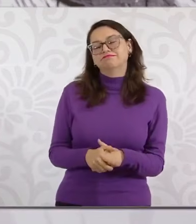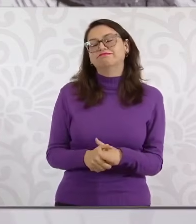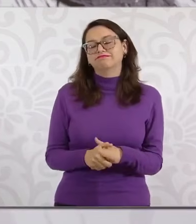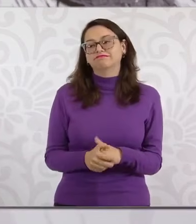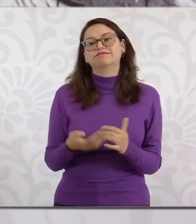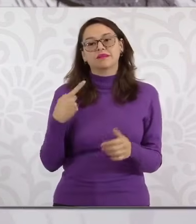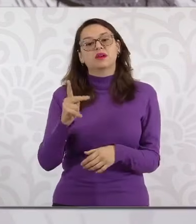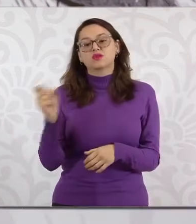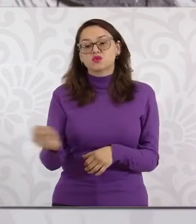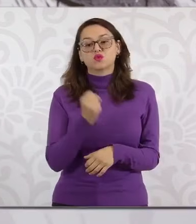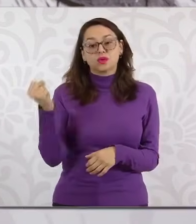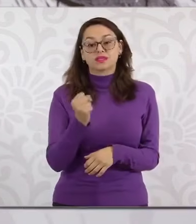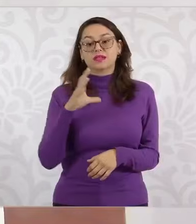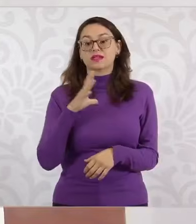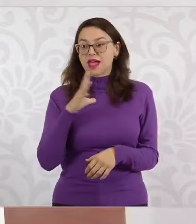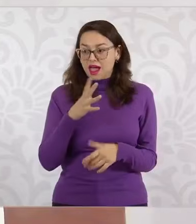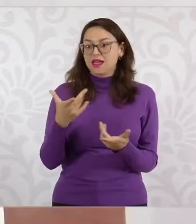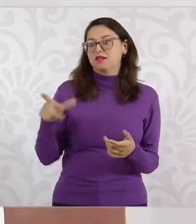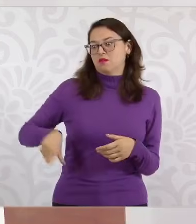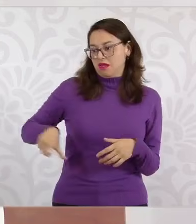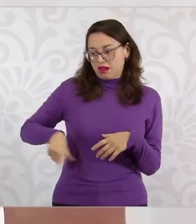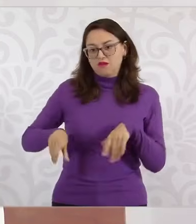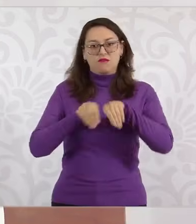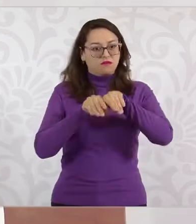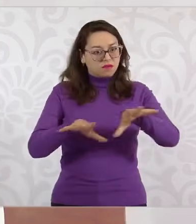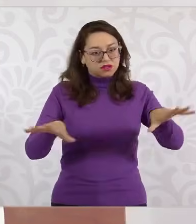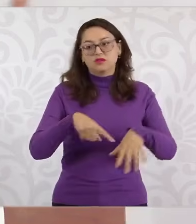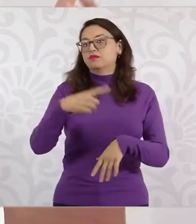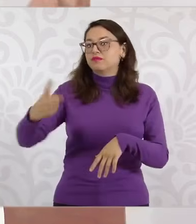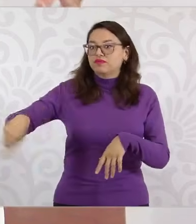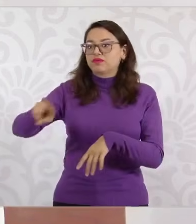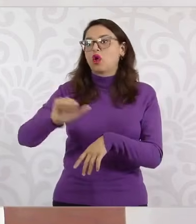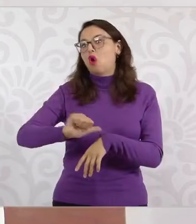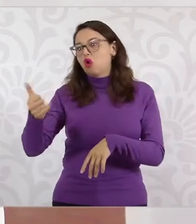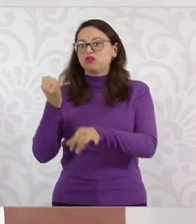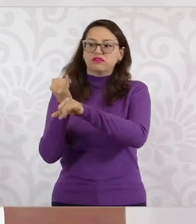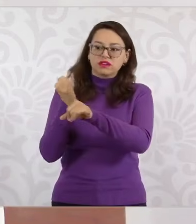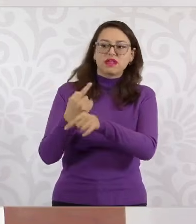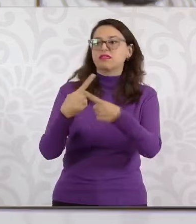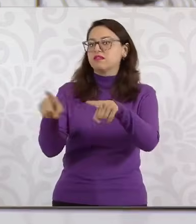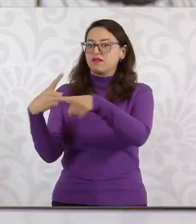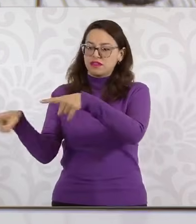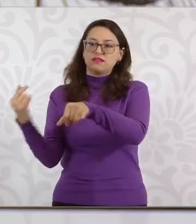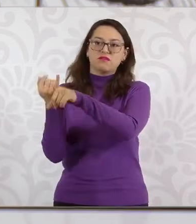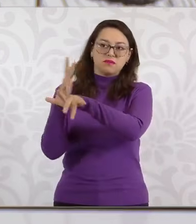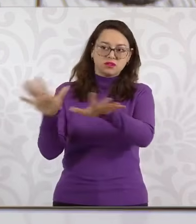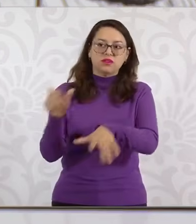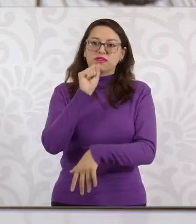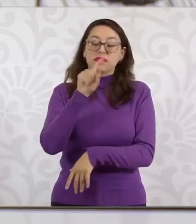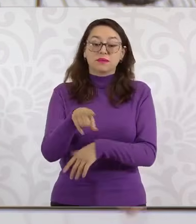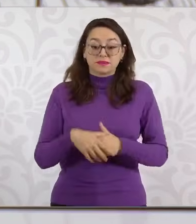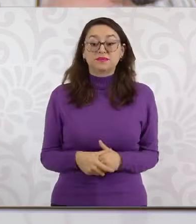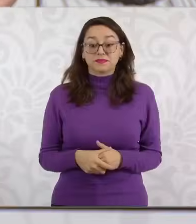Pero afortunadamente pues hay medios alternativos, que en efecto pues la